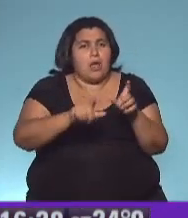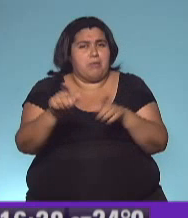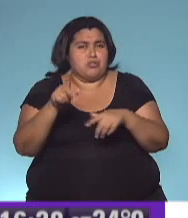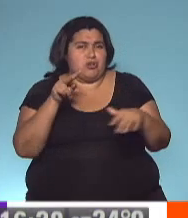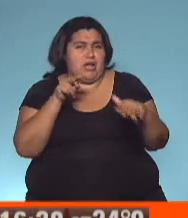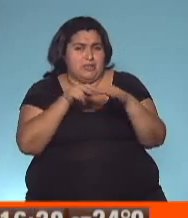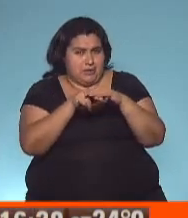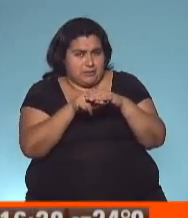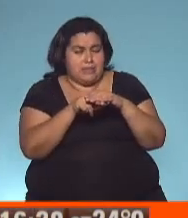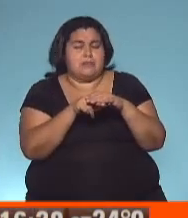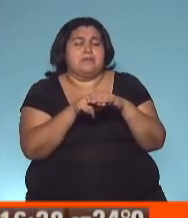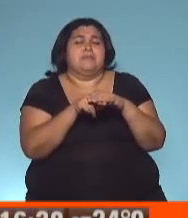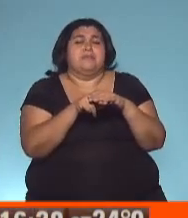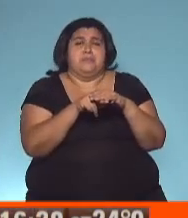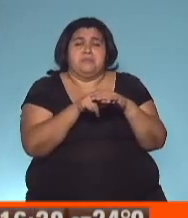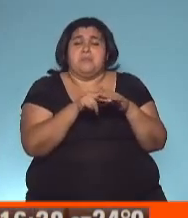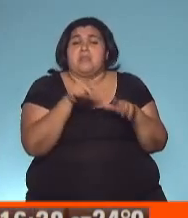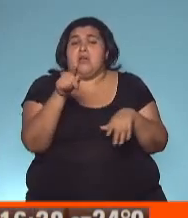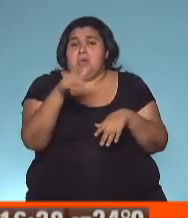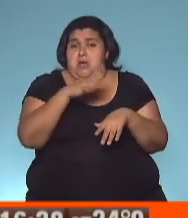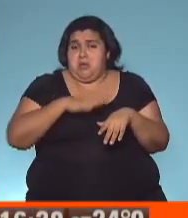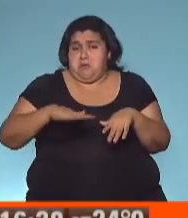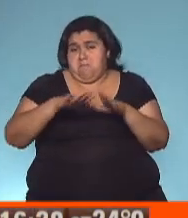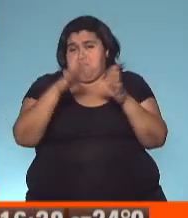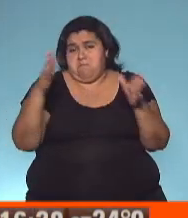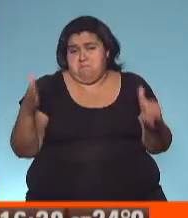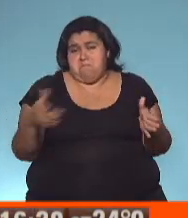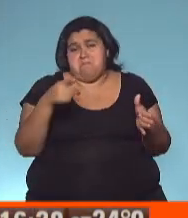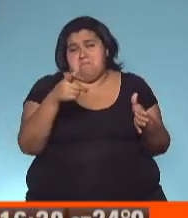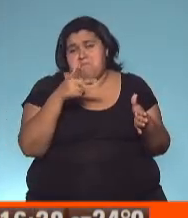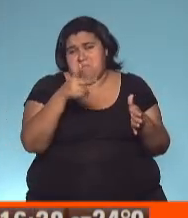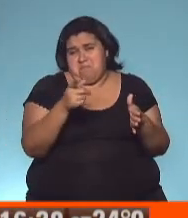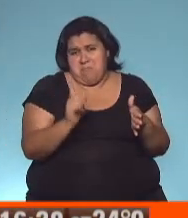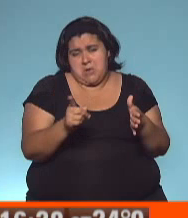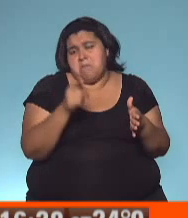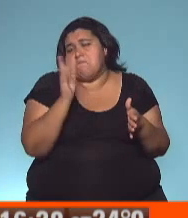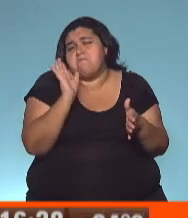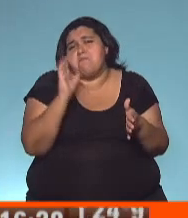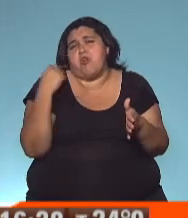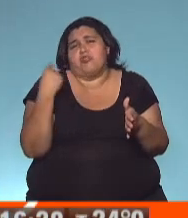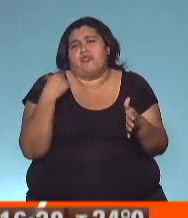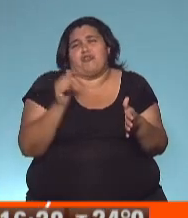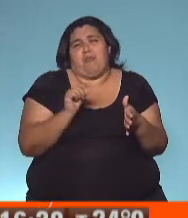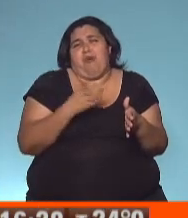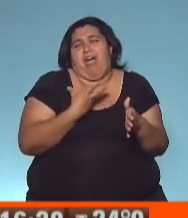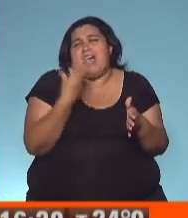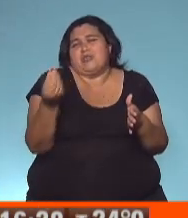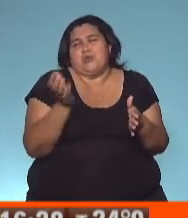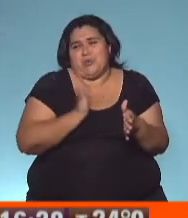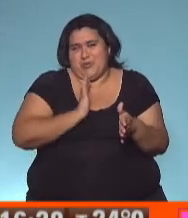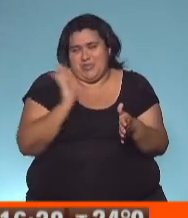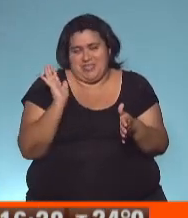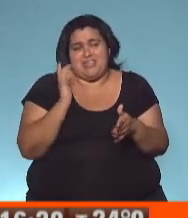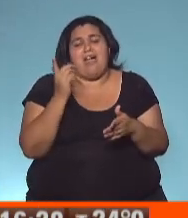ahí alojados en este querido predio. Pero sin duda que, como te decía, es un pequeño aporte del fútbol argentino, que todas